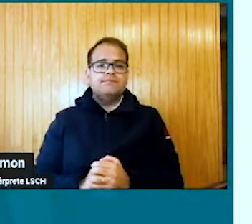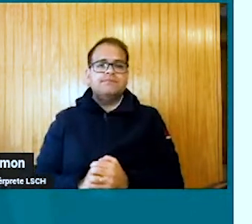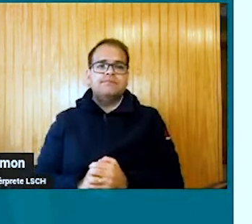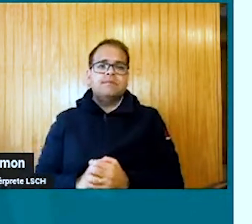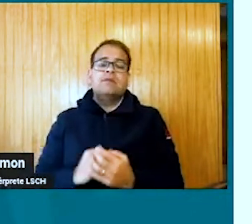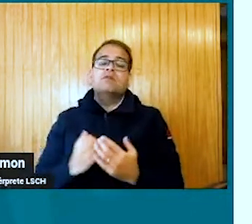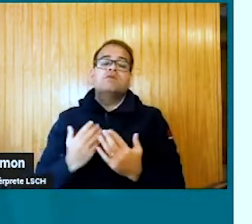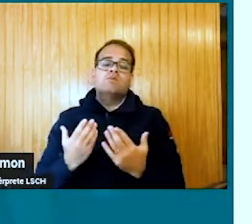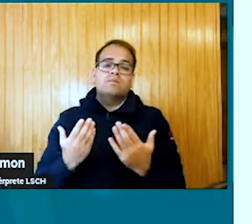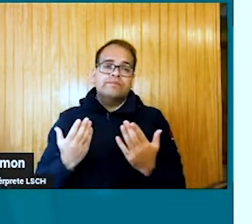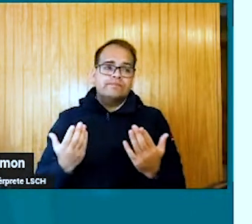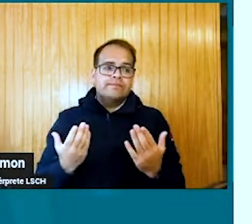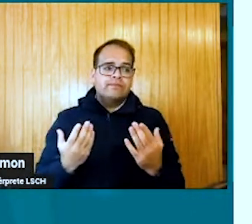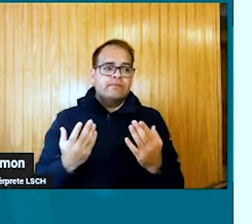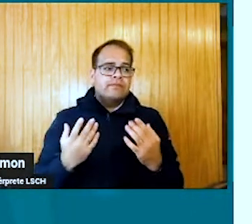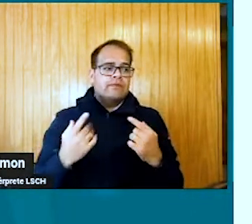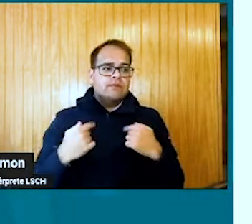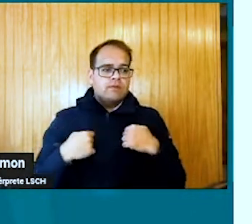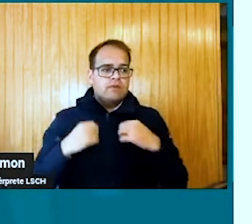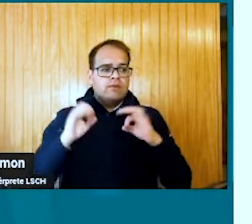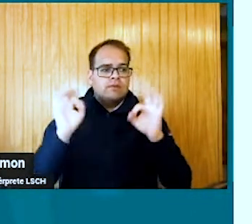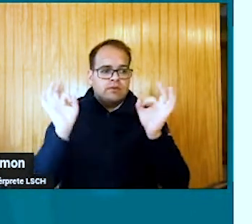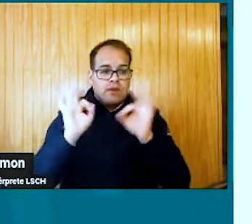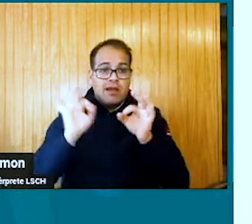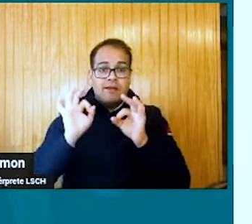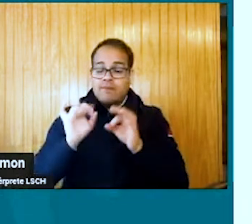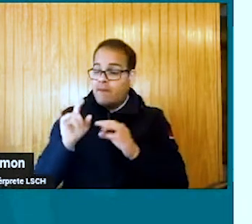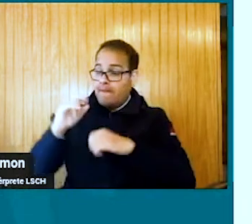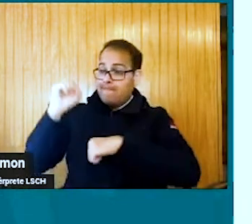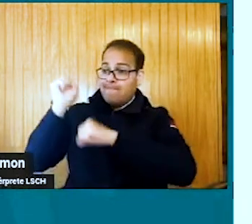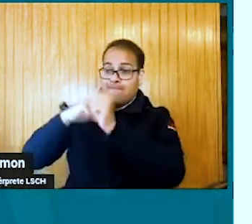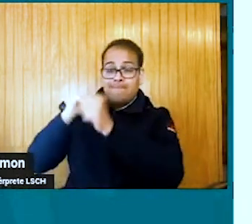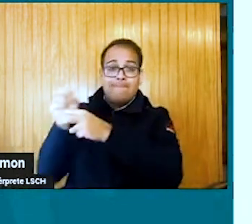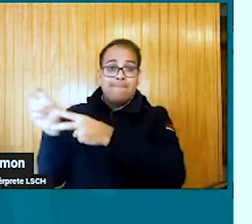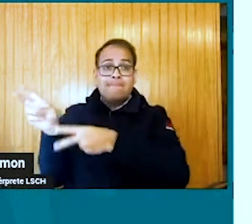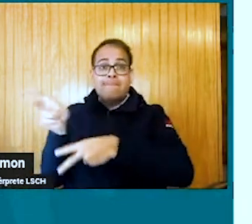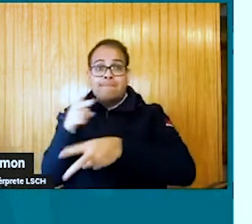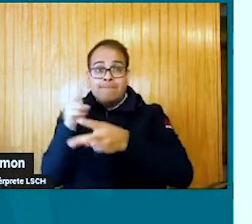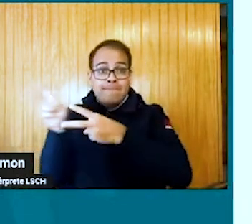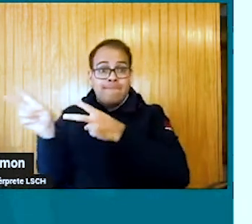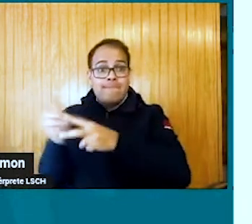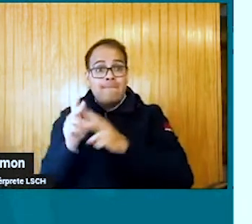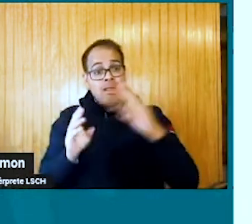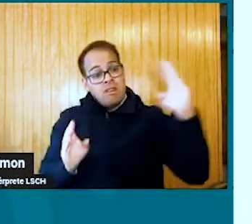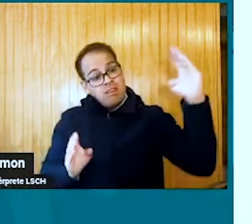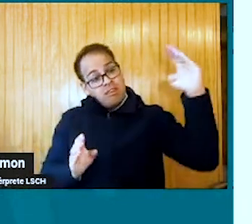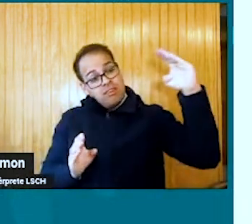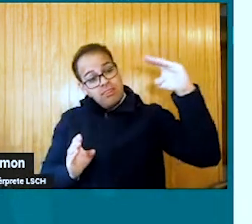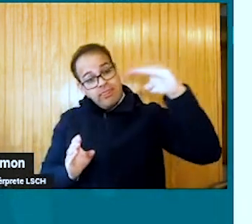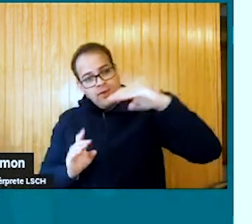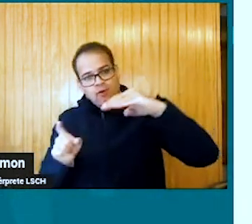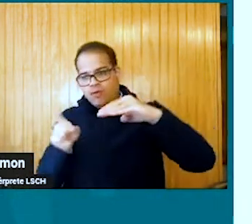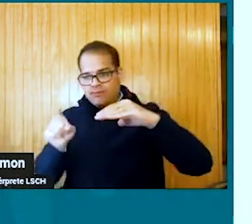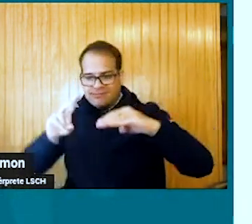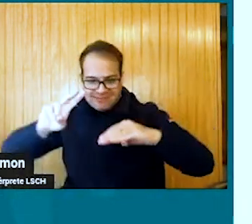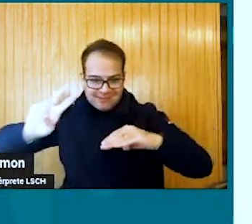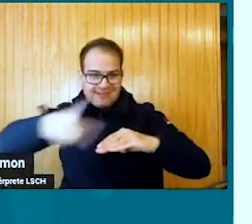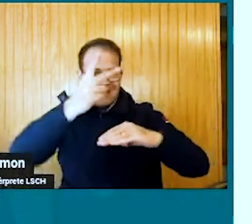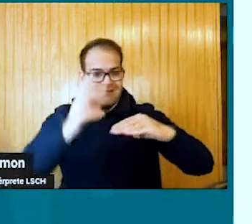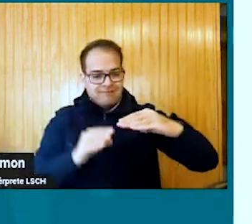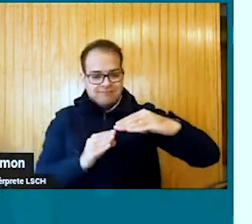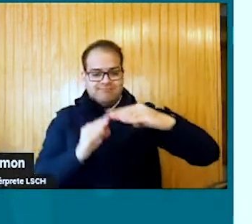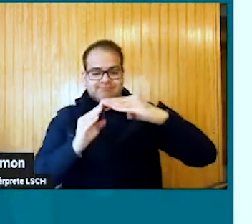Entonces, los efectos de una máquina de viento son hacer más suave la caída de temperatura. Eso es lo que hace una